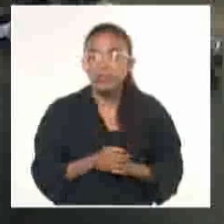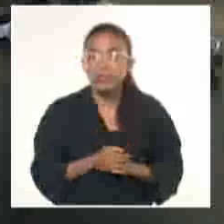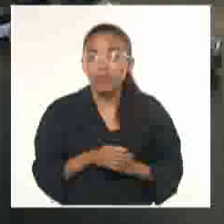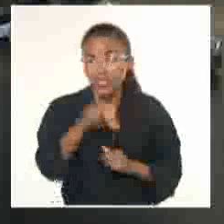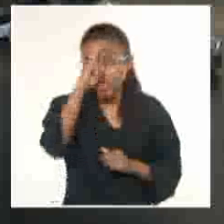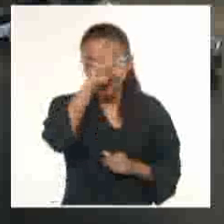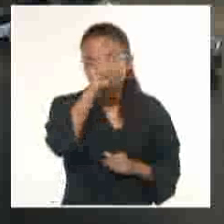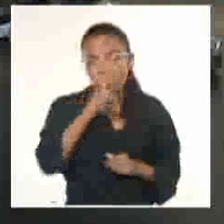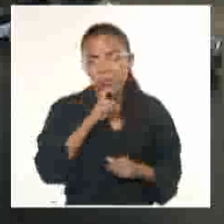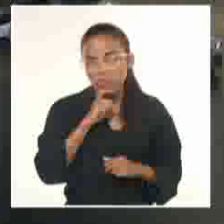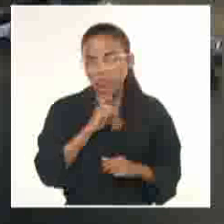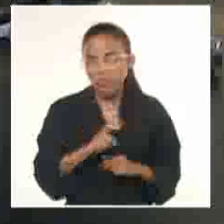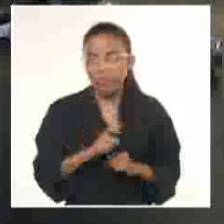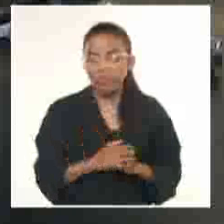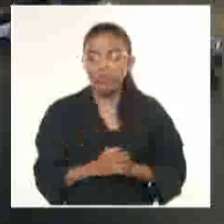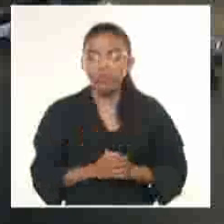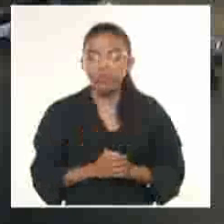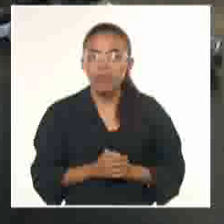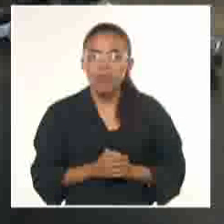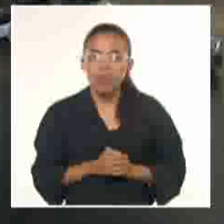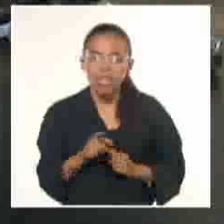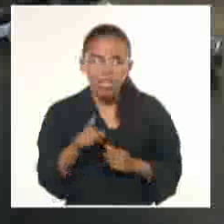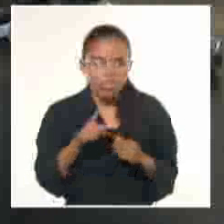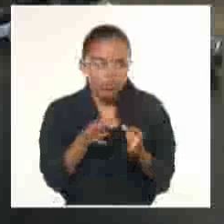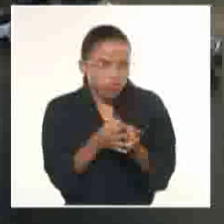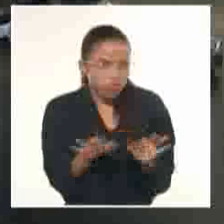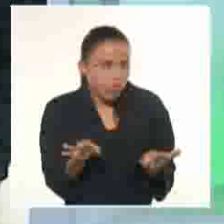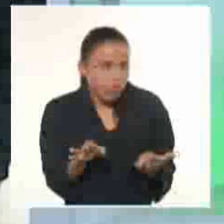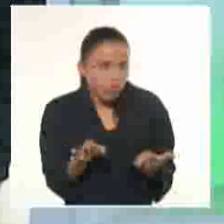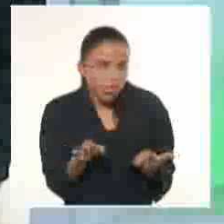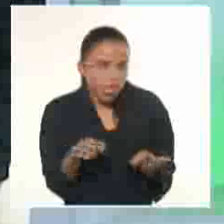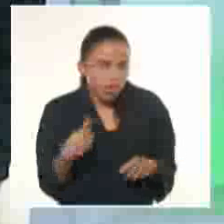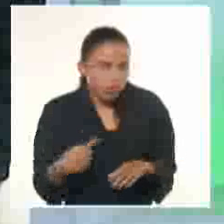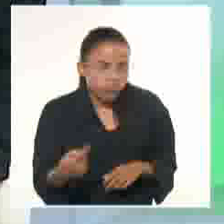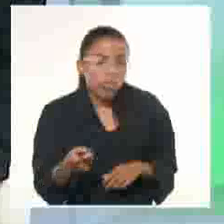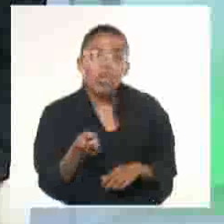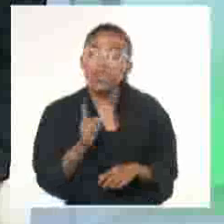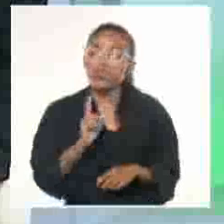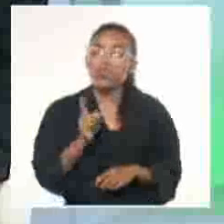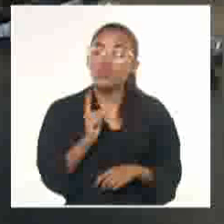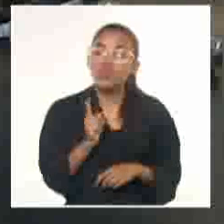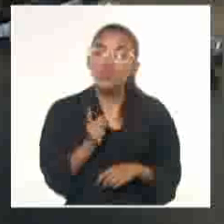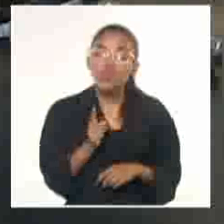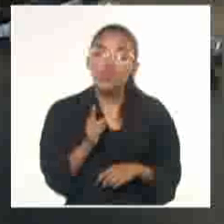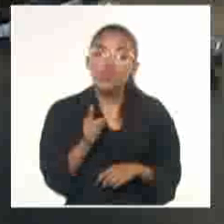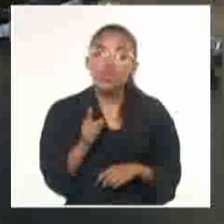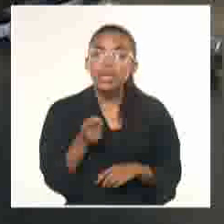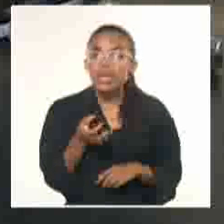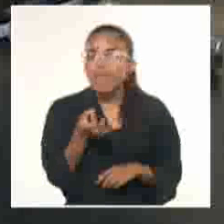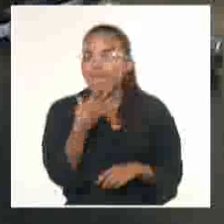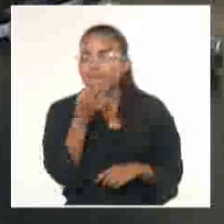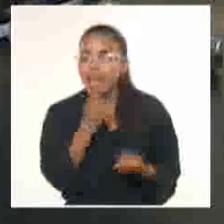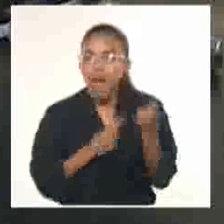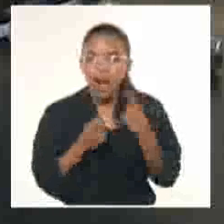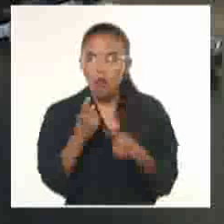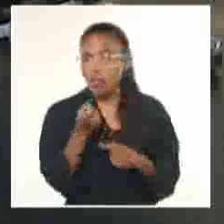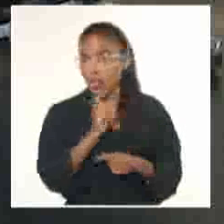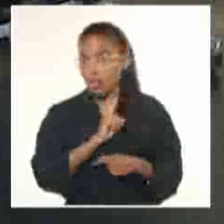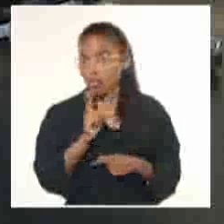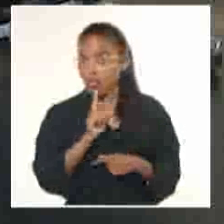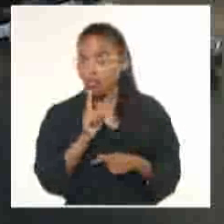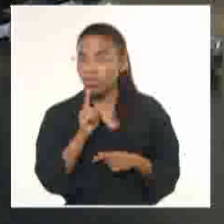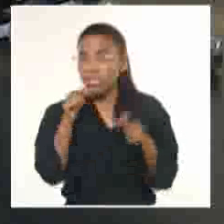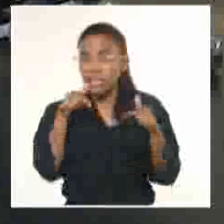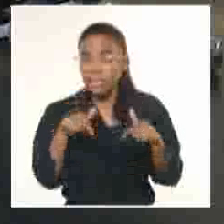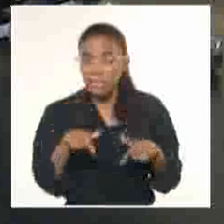hospital. ¿Es habitual esto? No es habitual. A este paciente no le faltó ningún medicamento. Pero tenemos un momento muy complicado